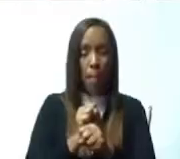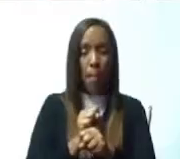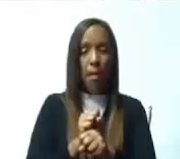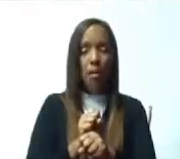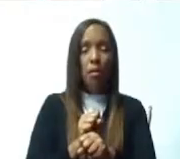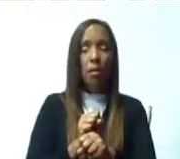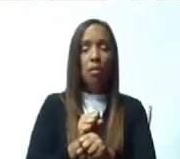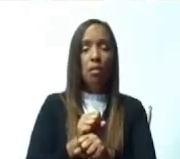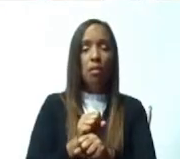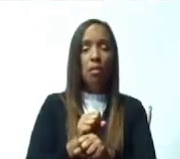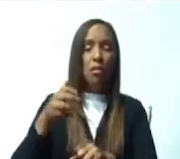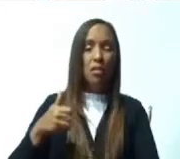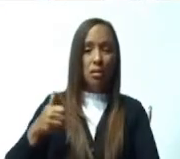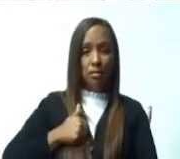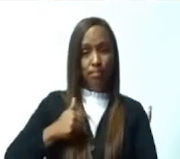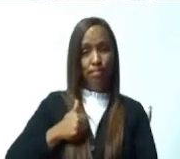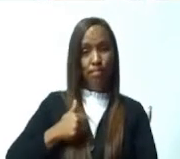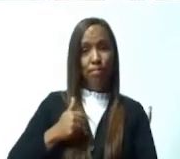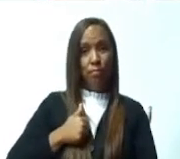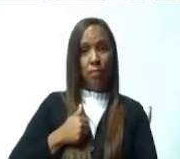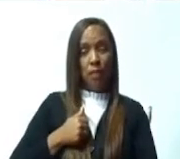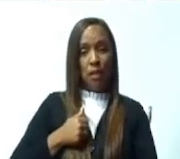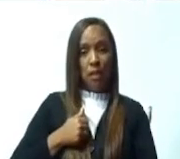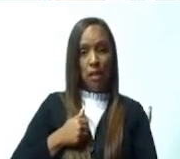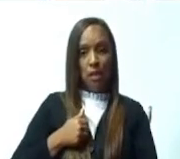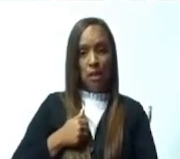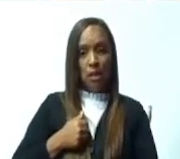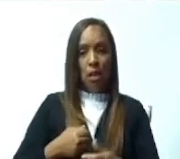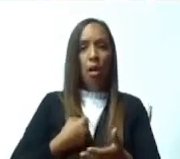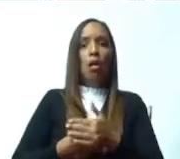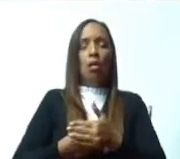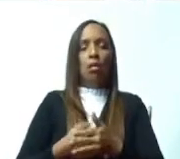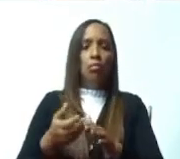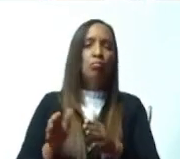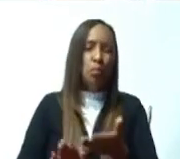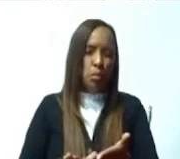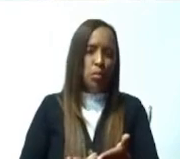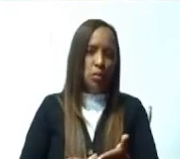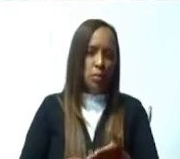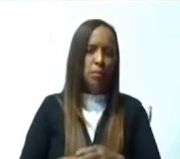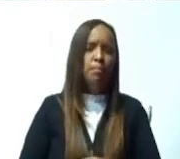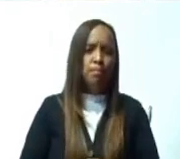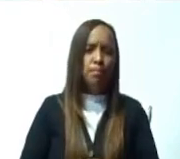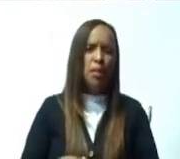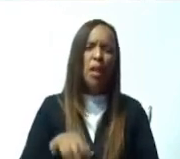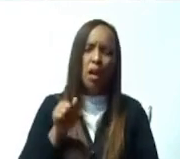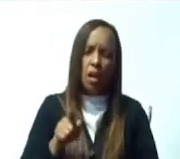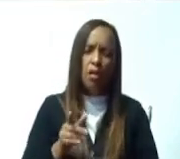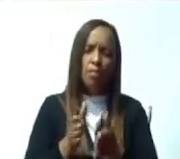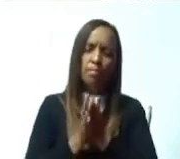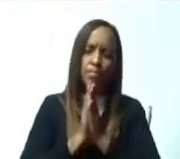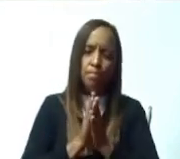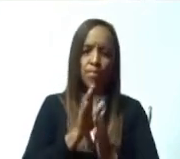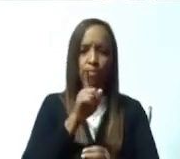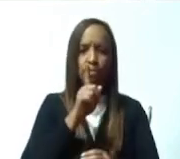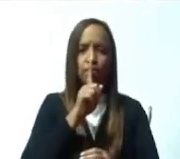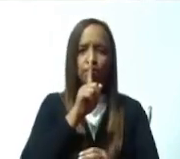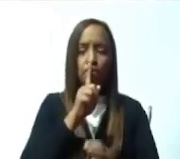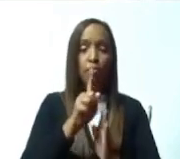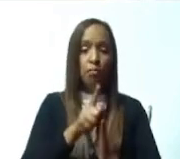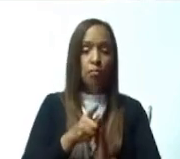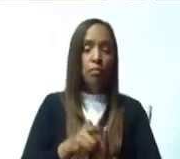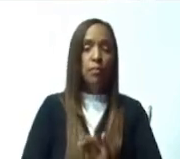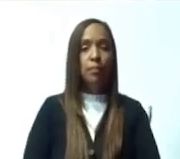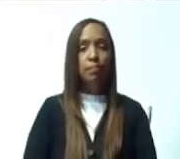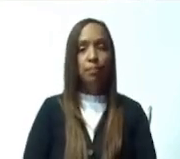Entonces vamos a solicitar a los honorables diputados que por favor nos pongamos de pie